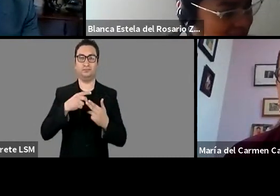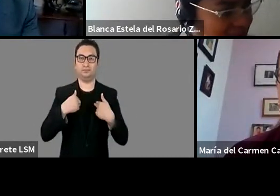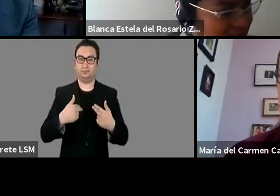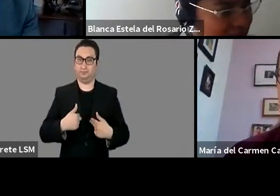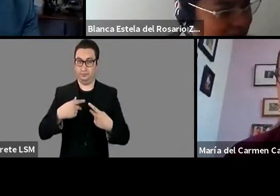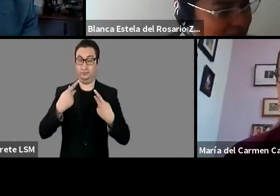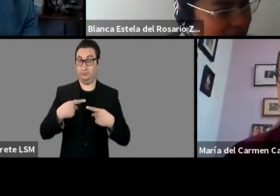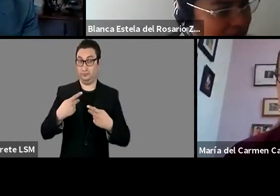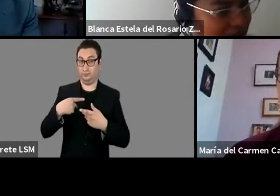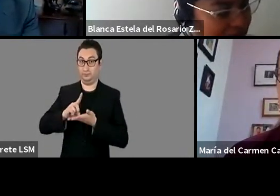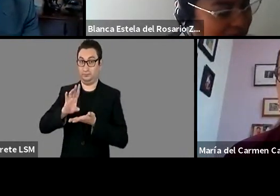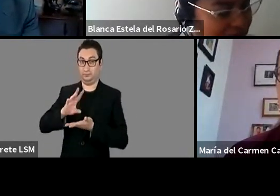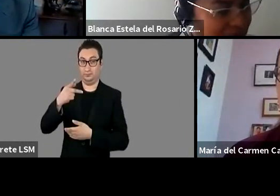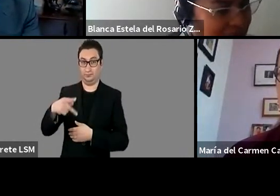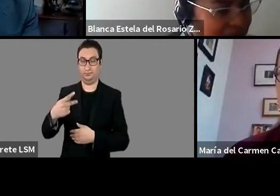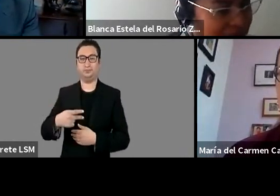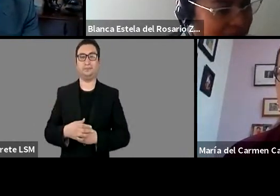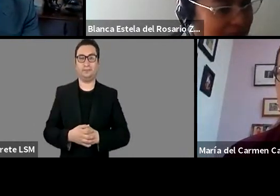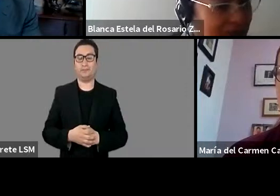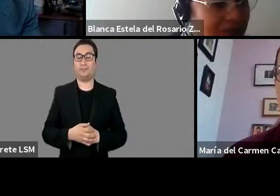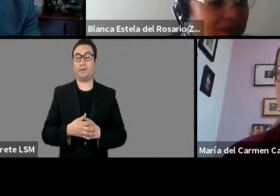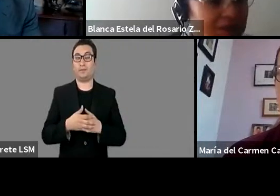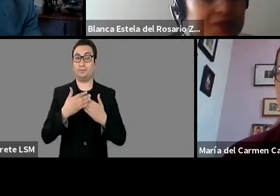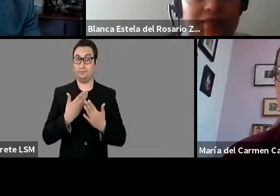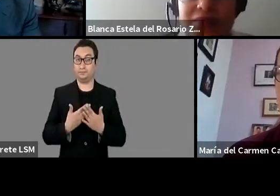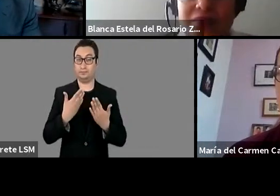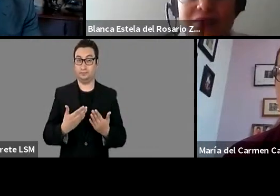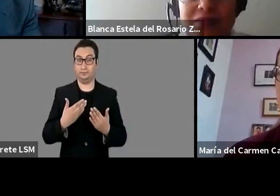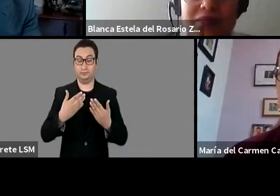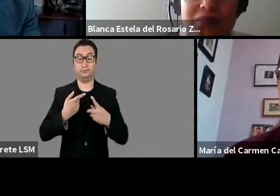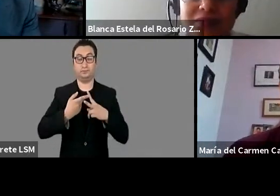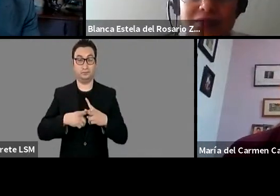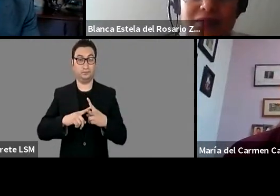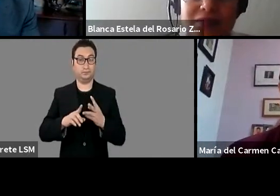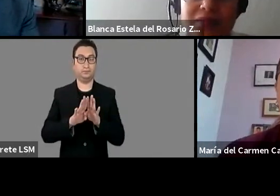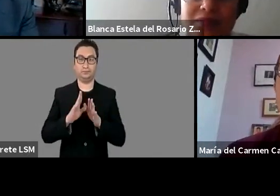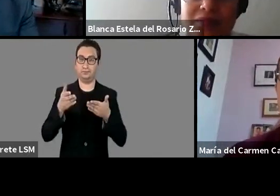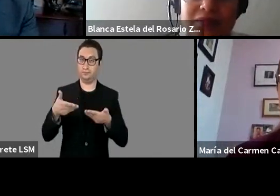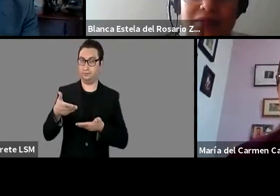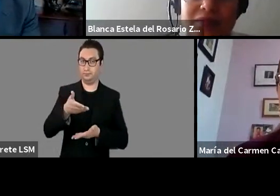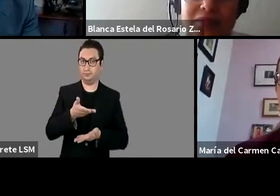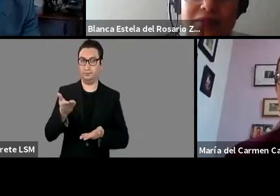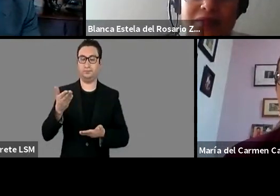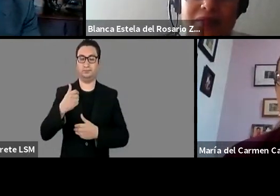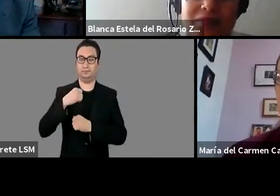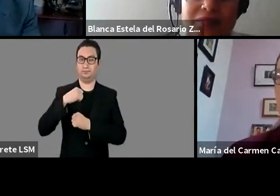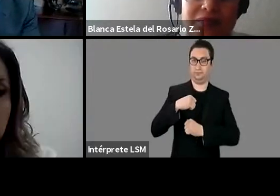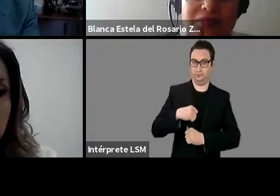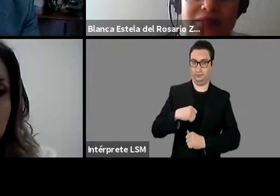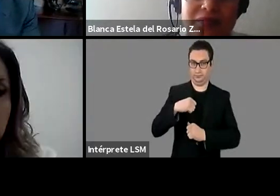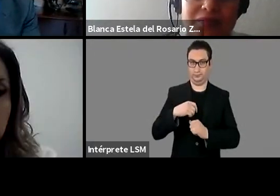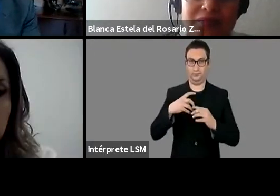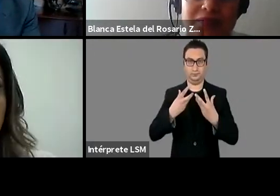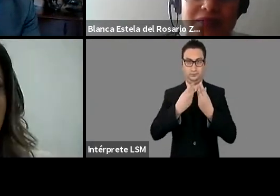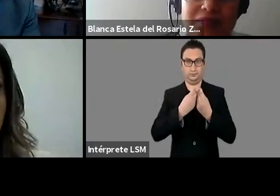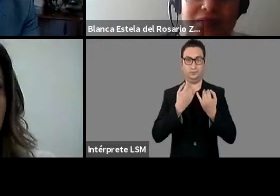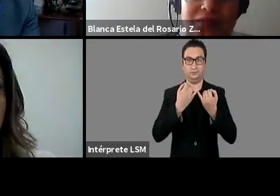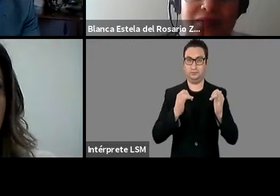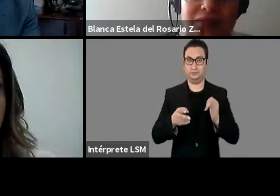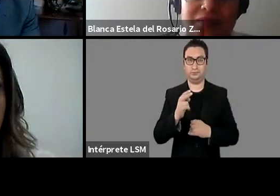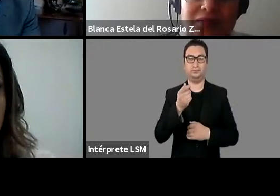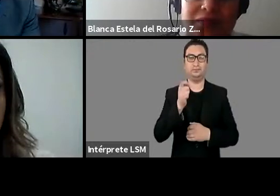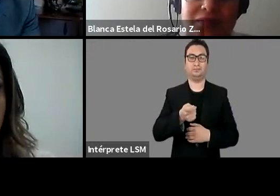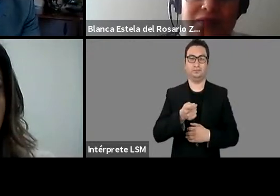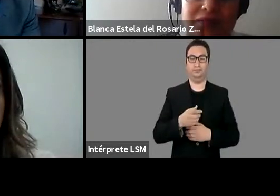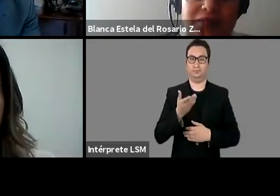discapacidad. Para dar inicio a este encuentro, presentamos a las autoridades que nos distinguen y acompañan en este acto inaugural. Agradecemos